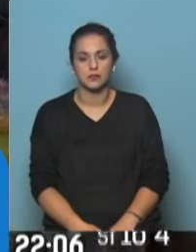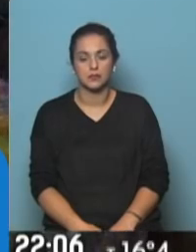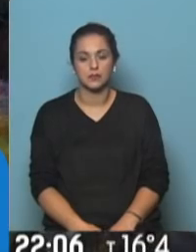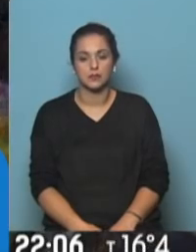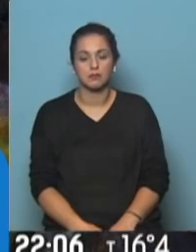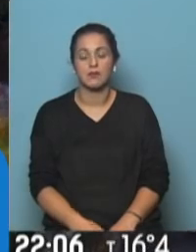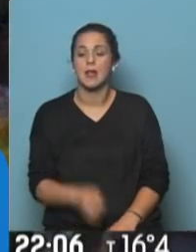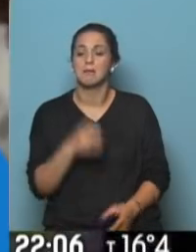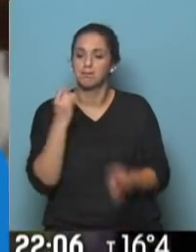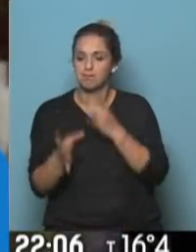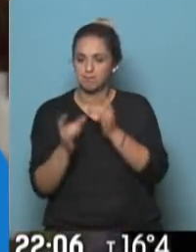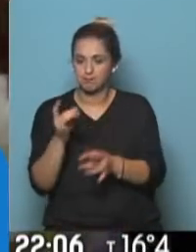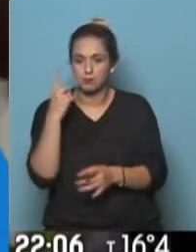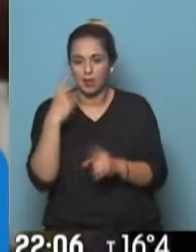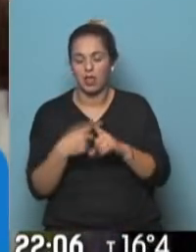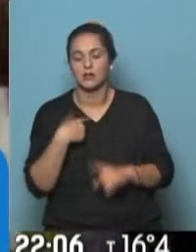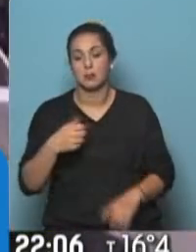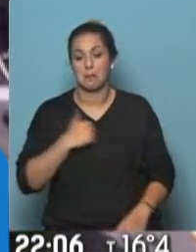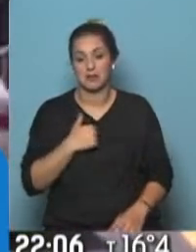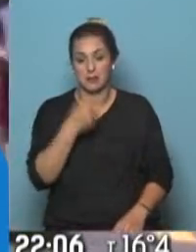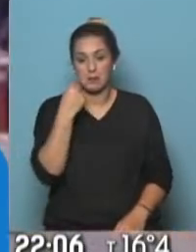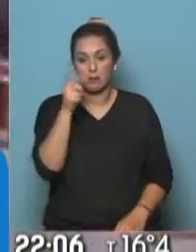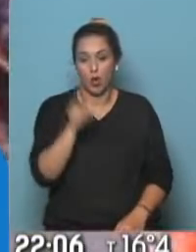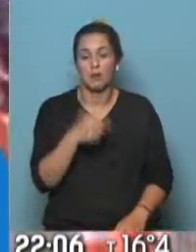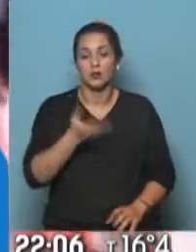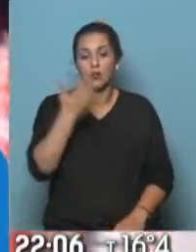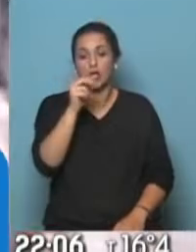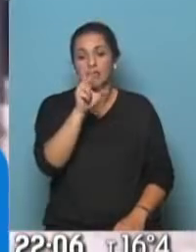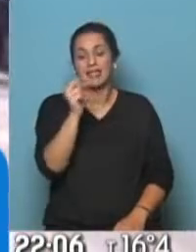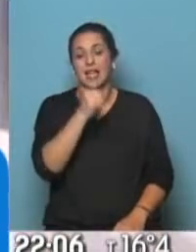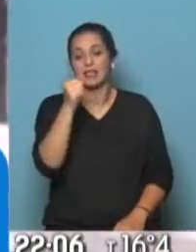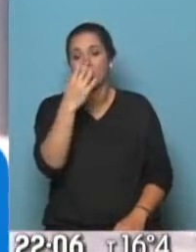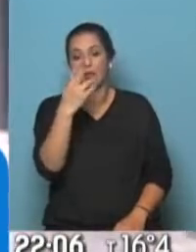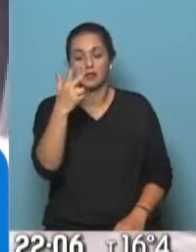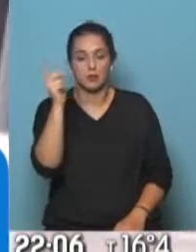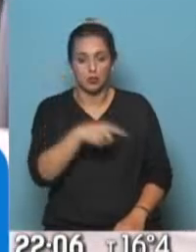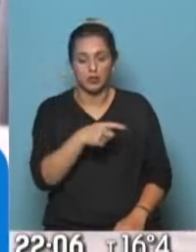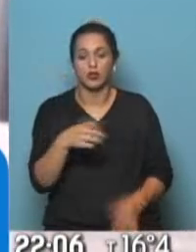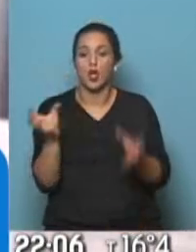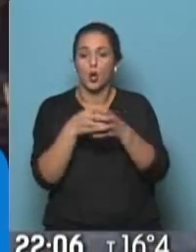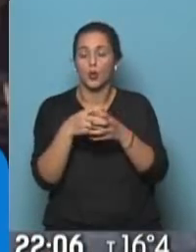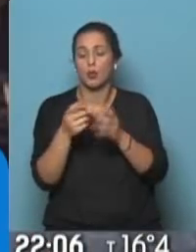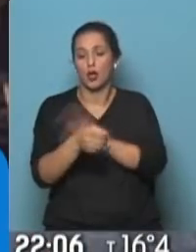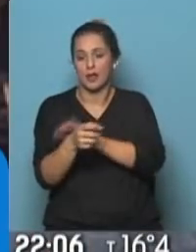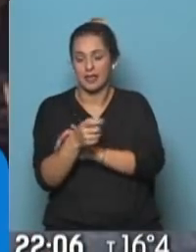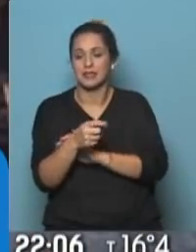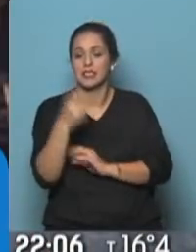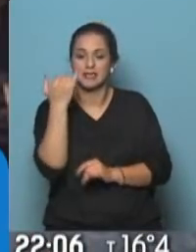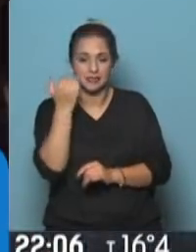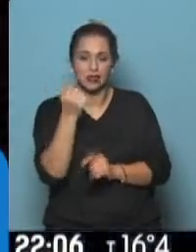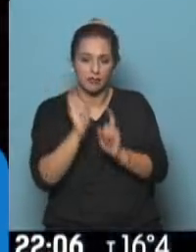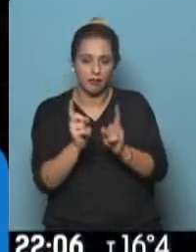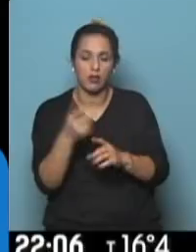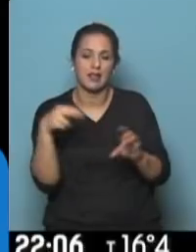de rechazo al ex militar subió del 30 al 43%. El candidato de la ultraderecha continúa en terapia intensiva y aún